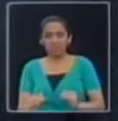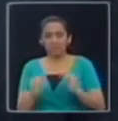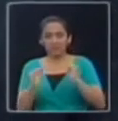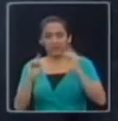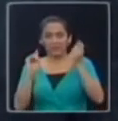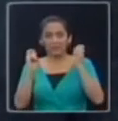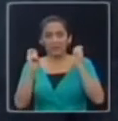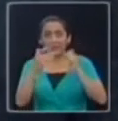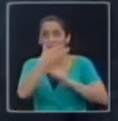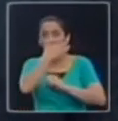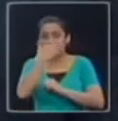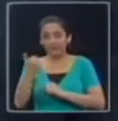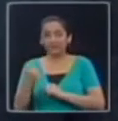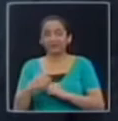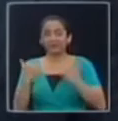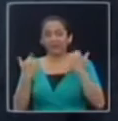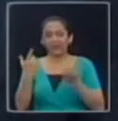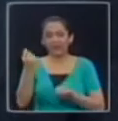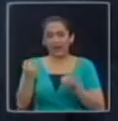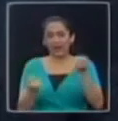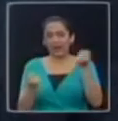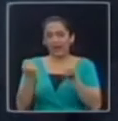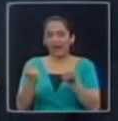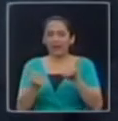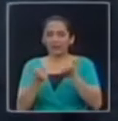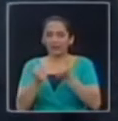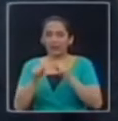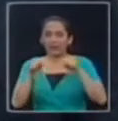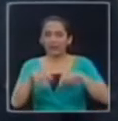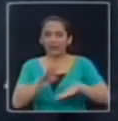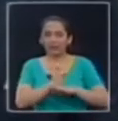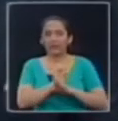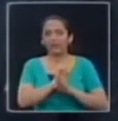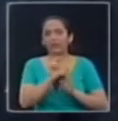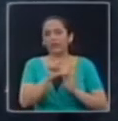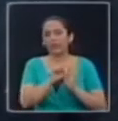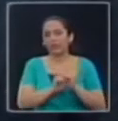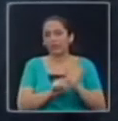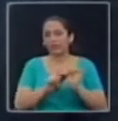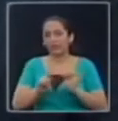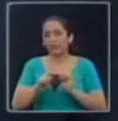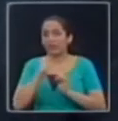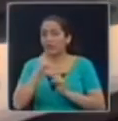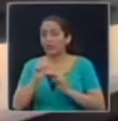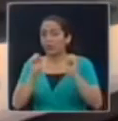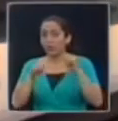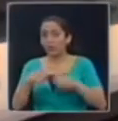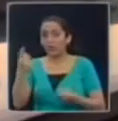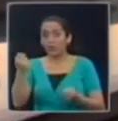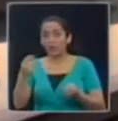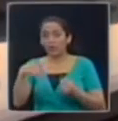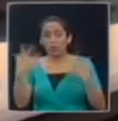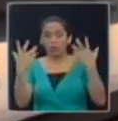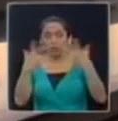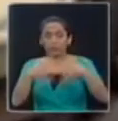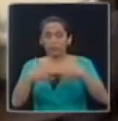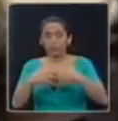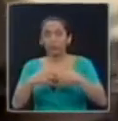contamos vehículos que van, si bien la normativa ecuatoriana exige Euro 3, tenemos motores que llegan hasta Euro 6. Esta